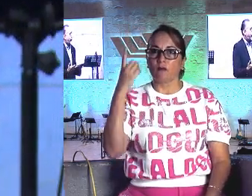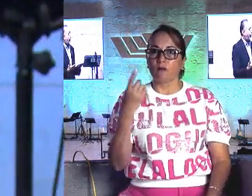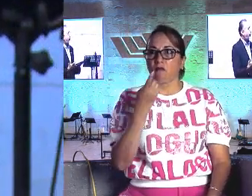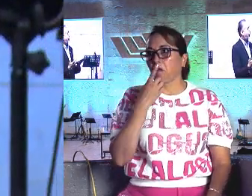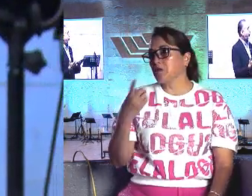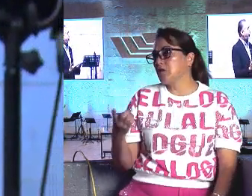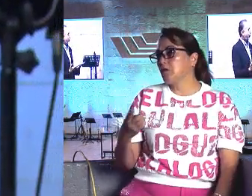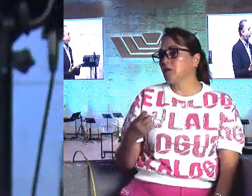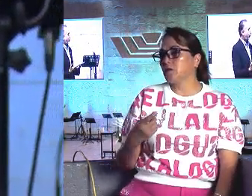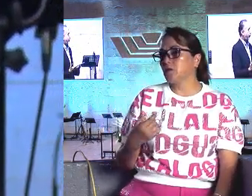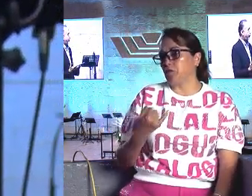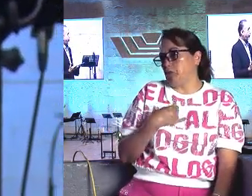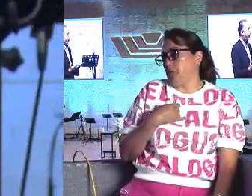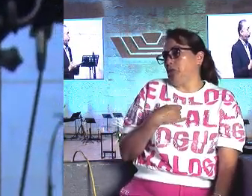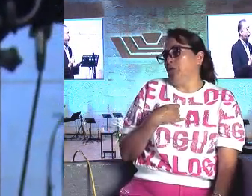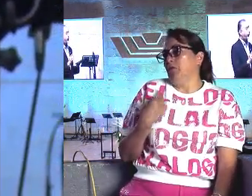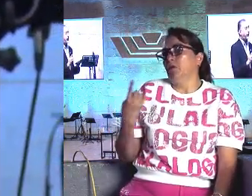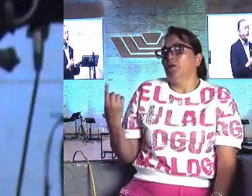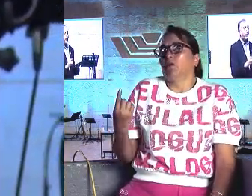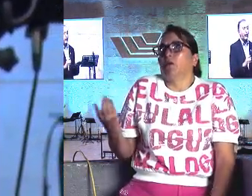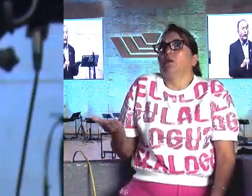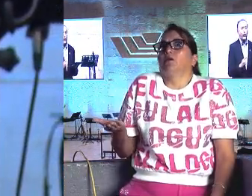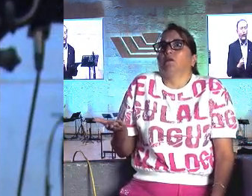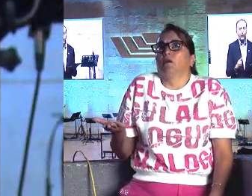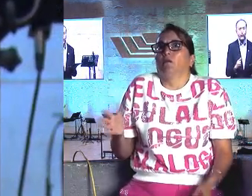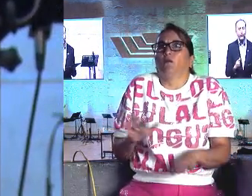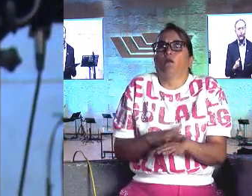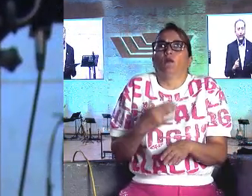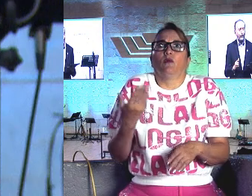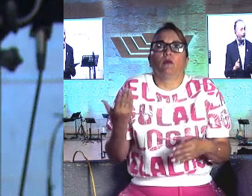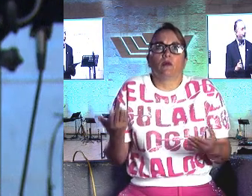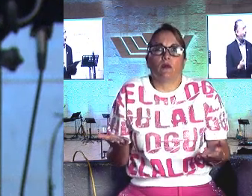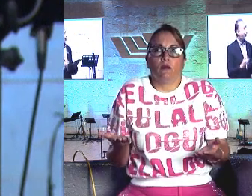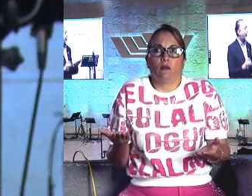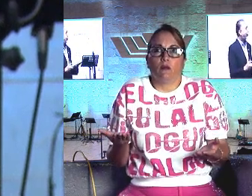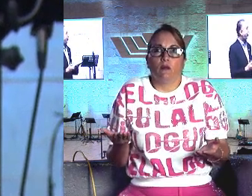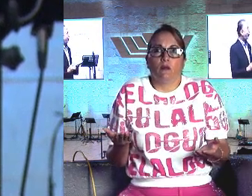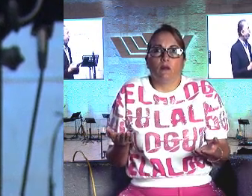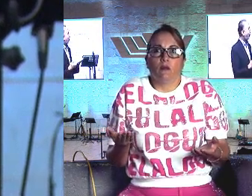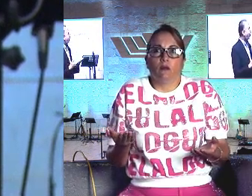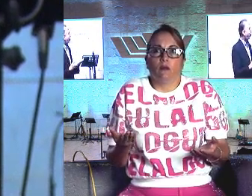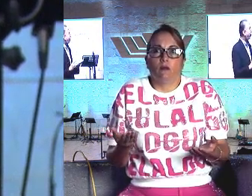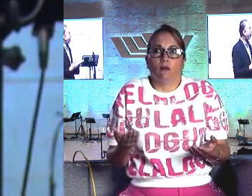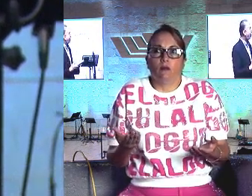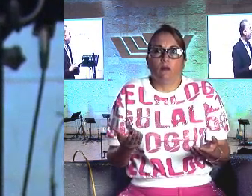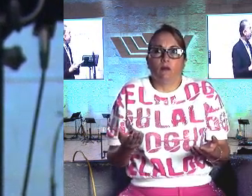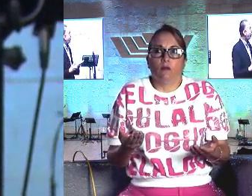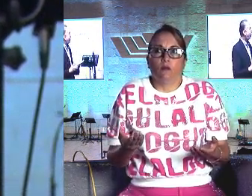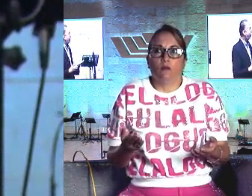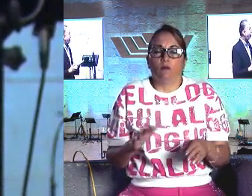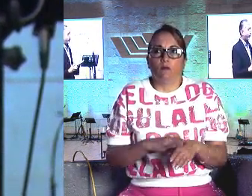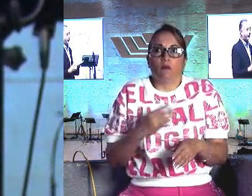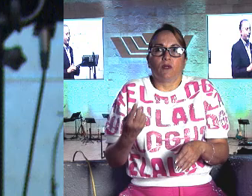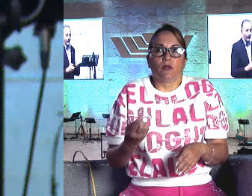para merecer esto? Perspectiva equivocada. Dile al que tienes a tu lado, perspectiva